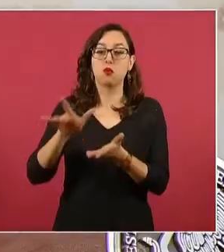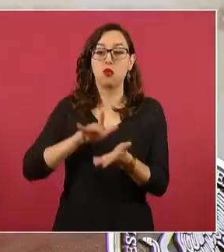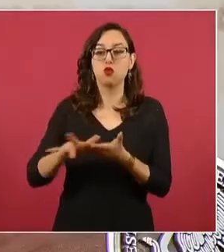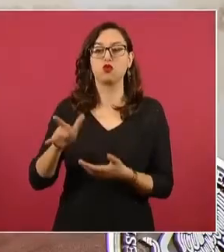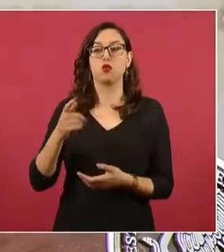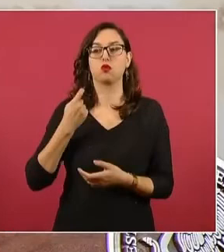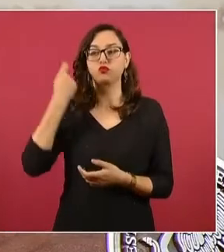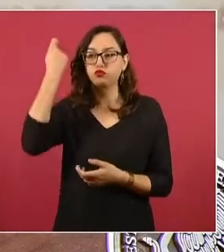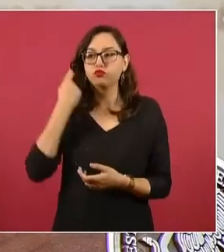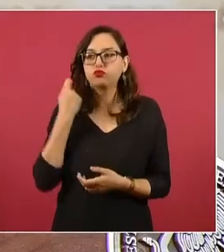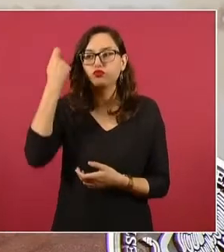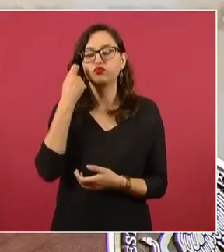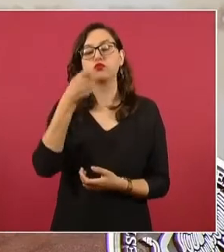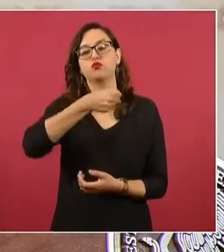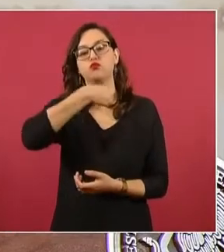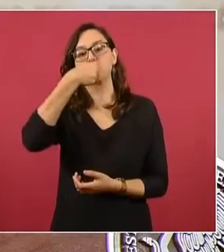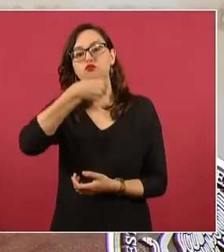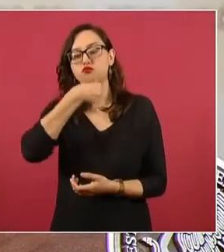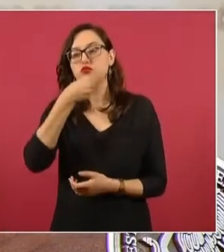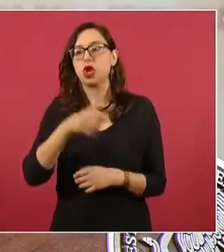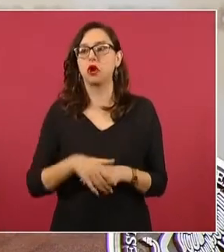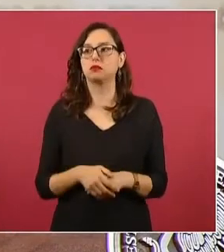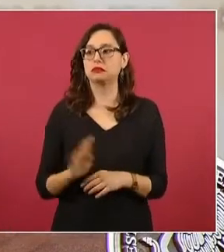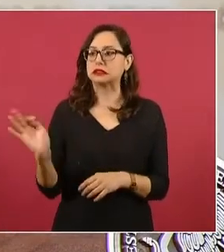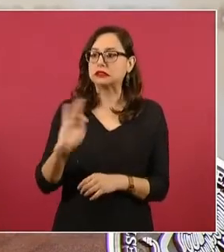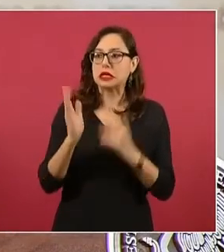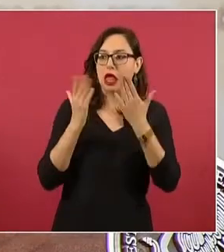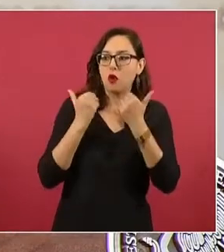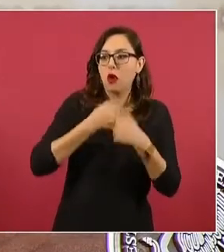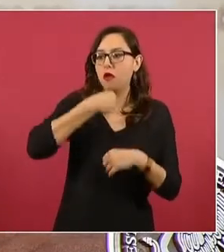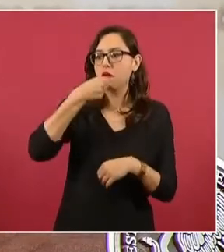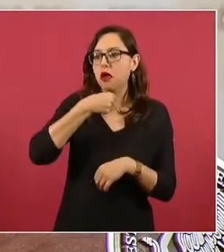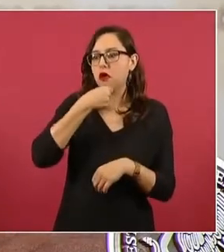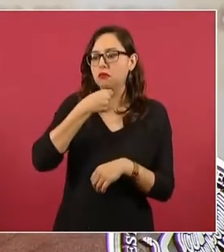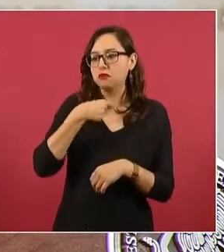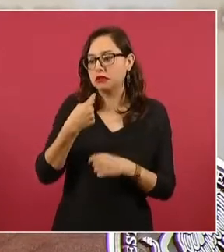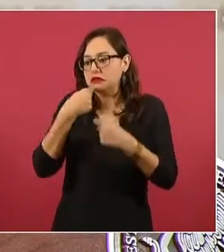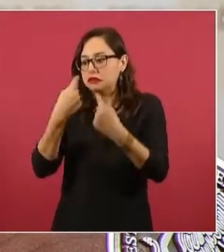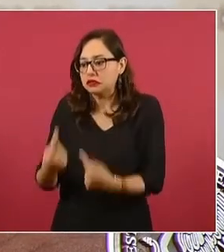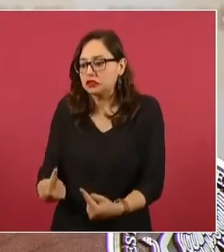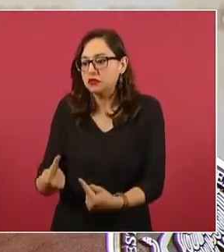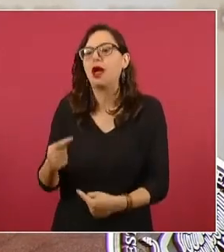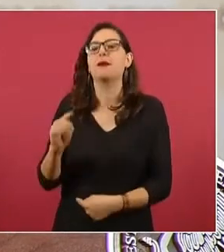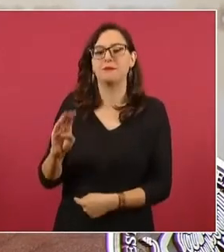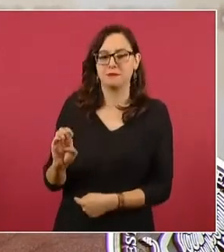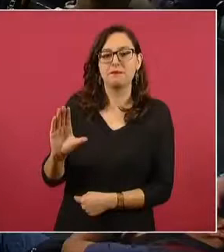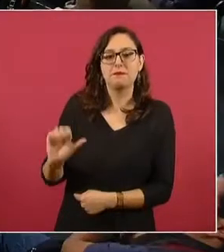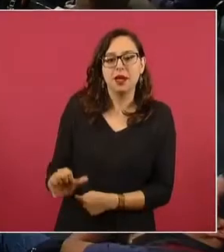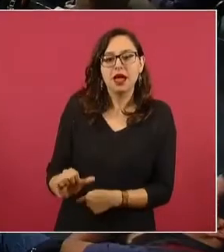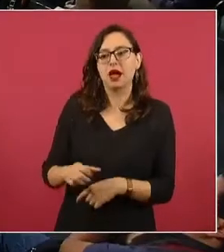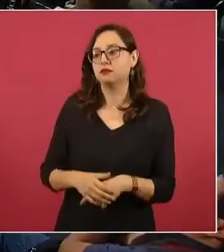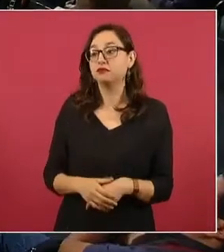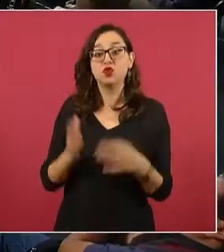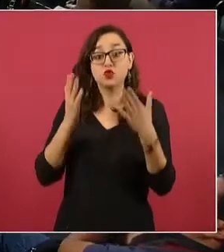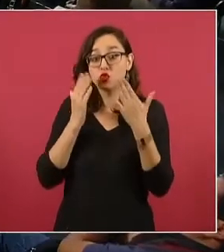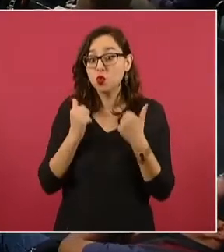un apoyo por una beca o están en el